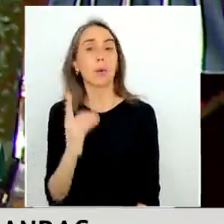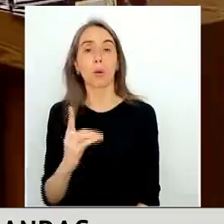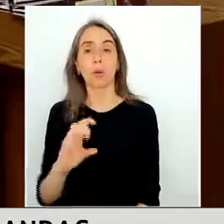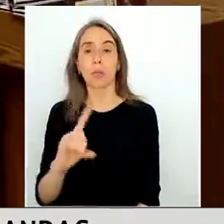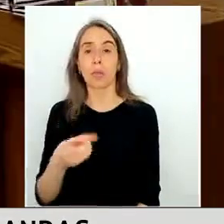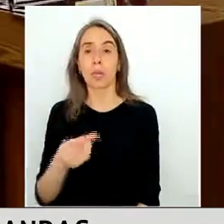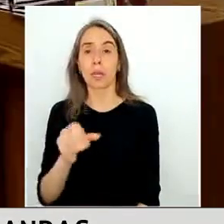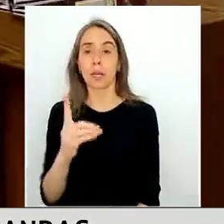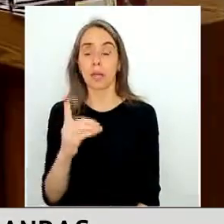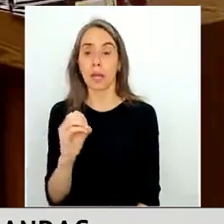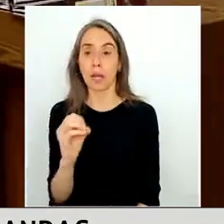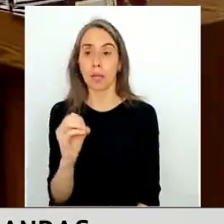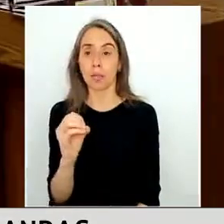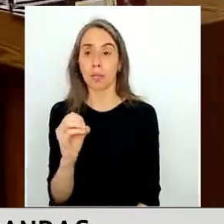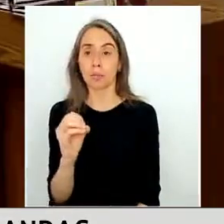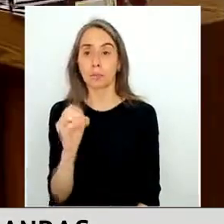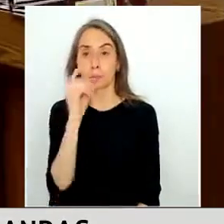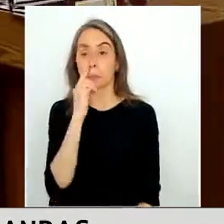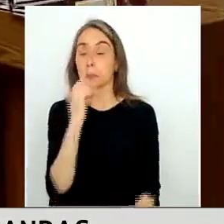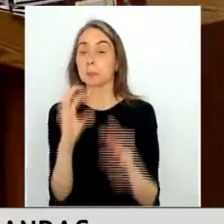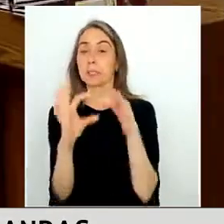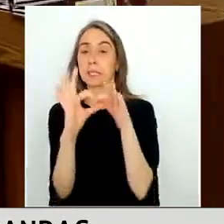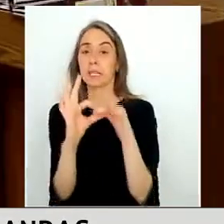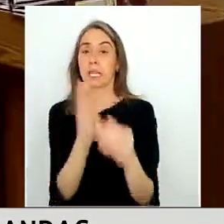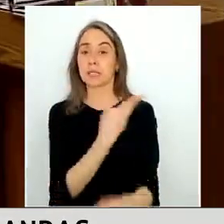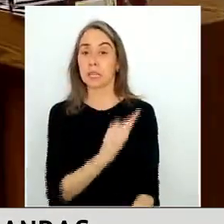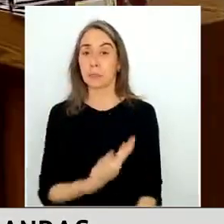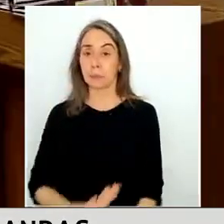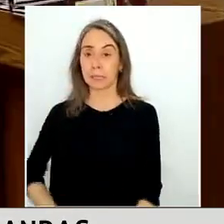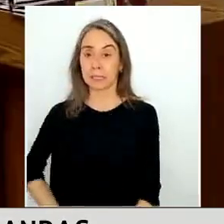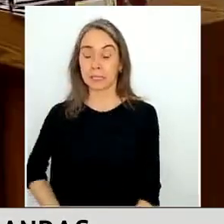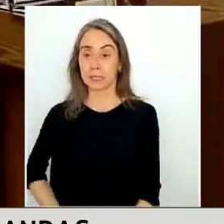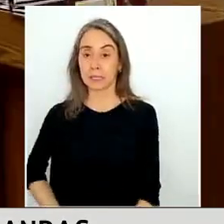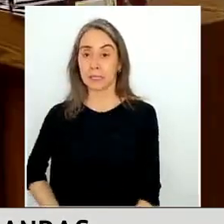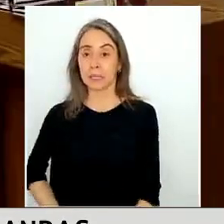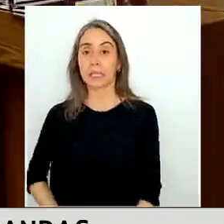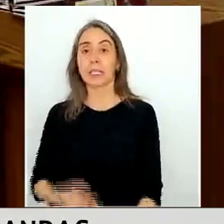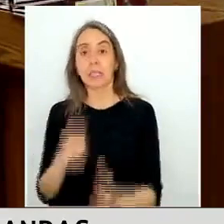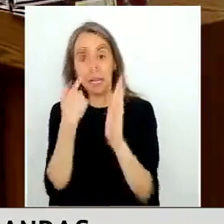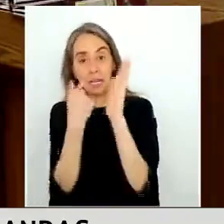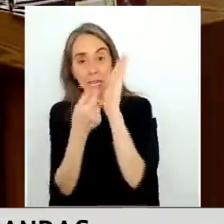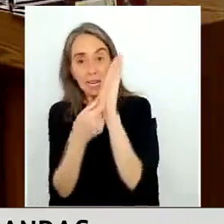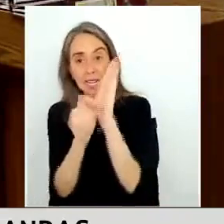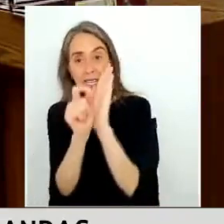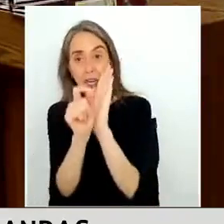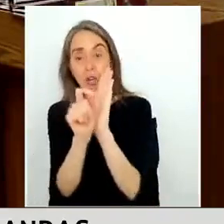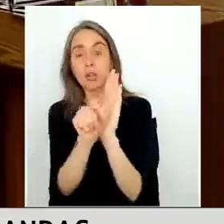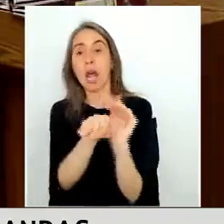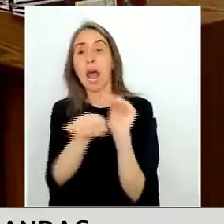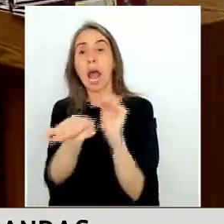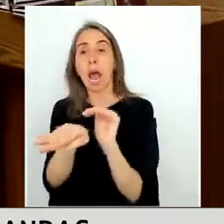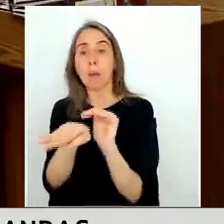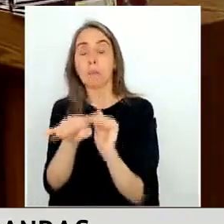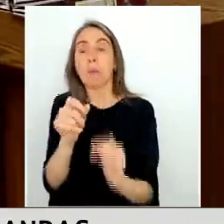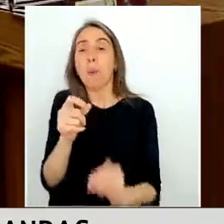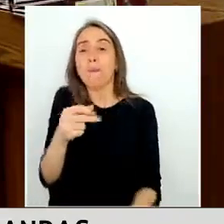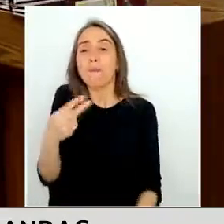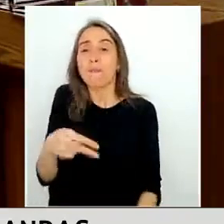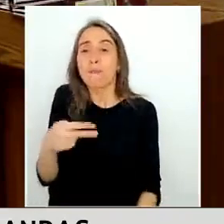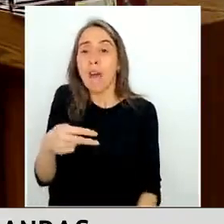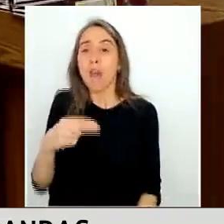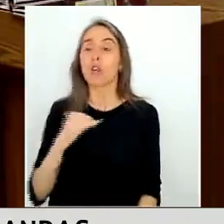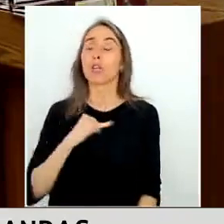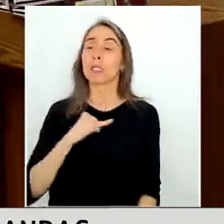Delgado Gracias presidente el reconocimiento apoyo y valorización siempre son